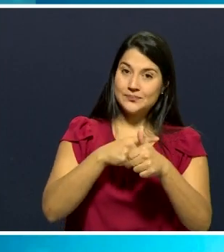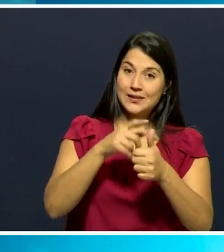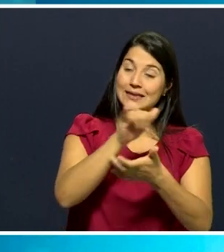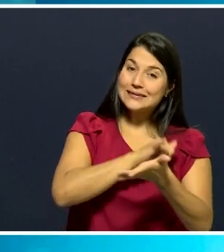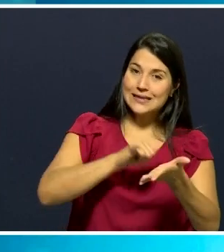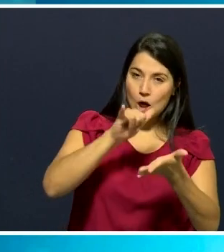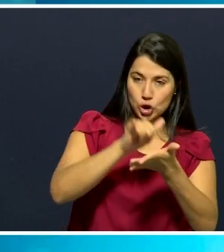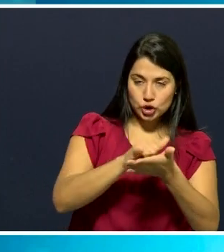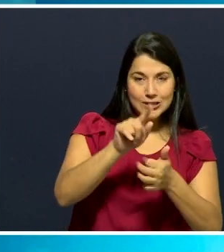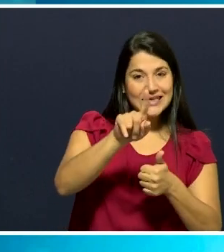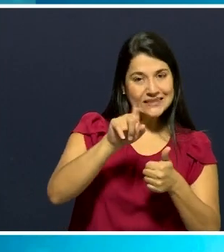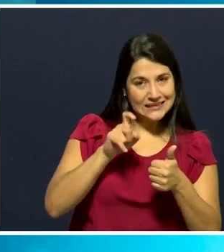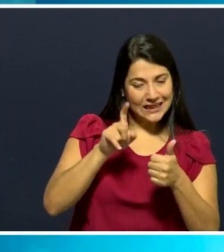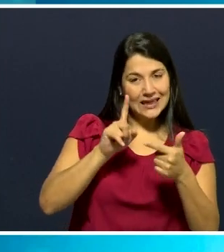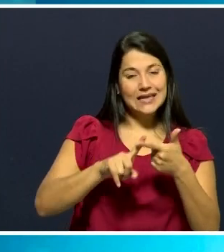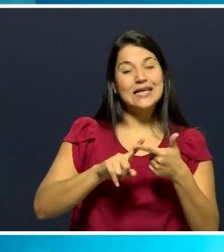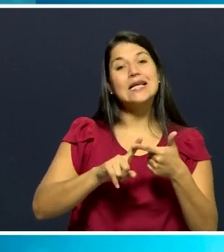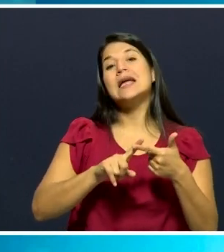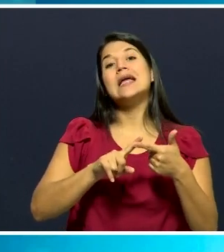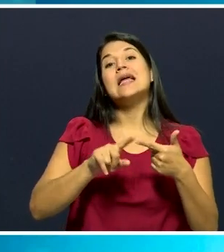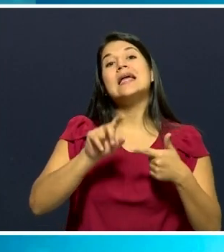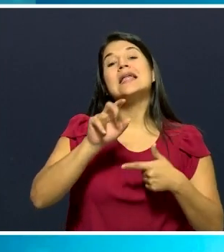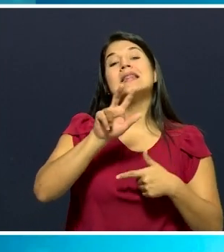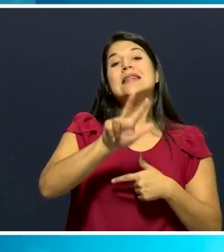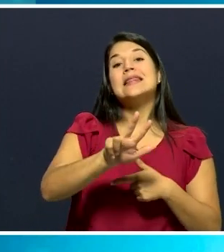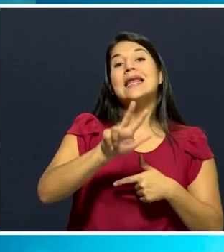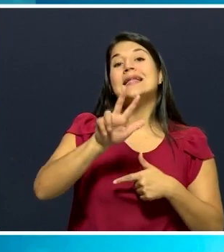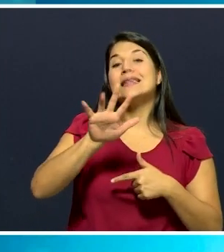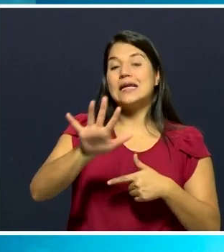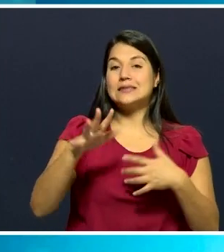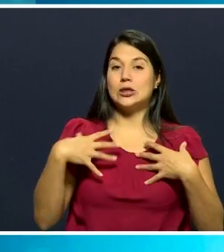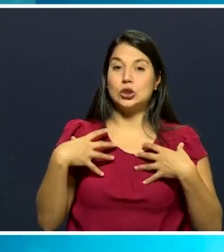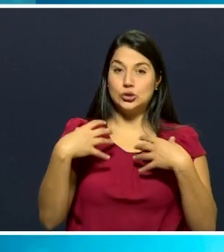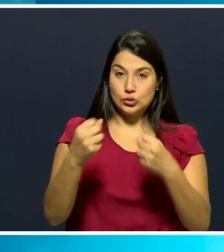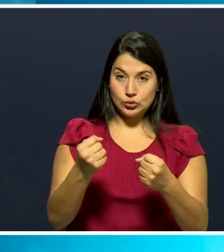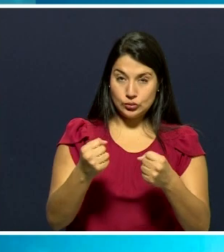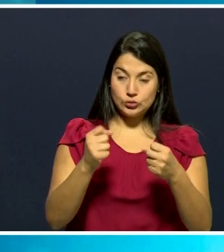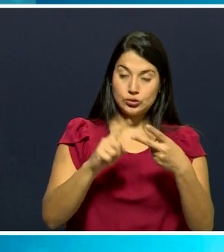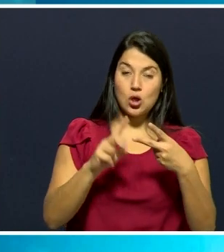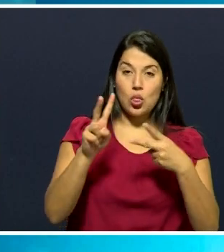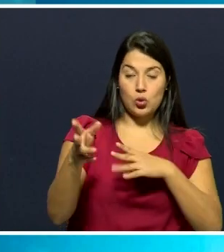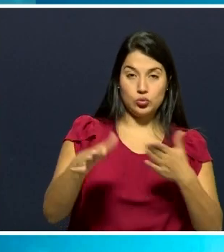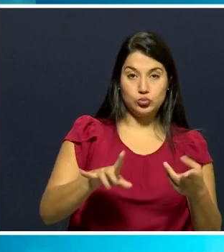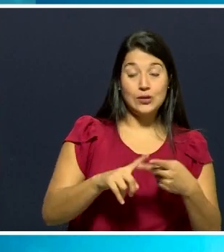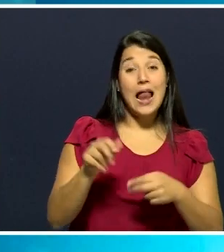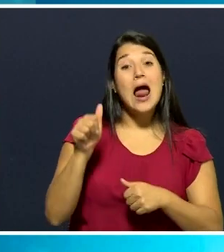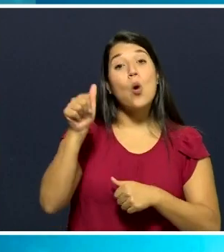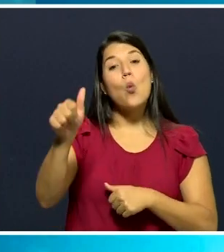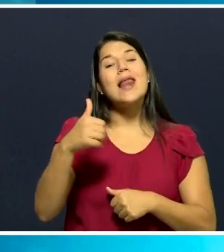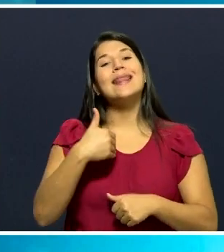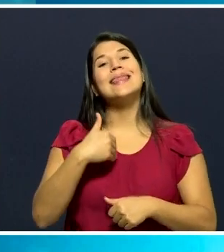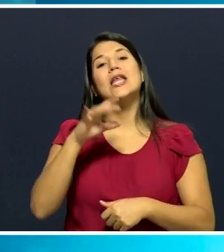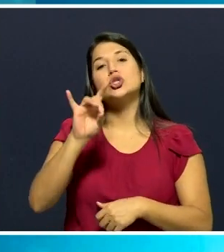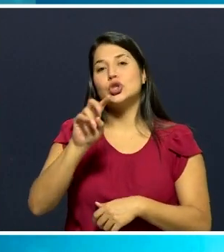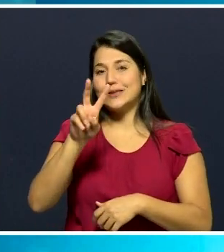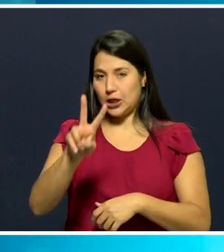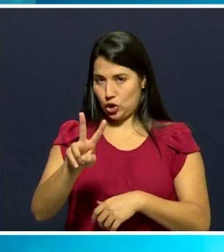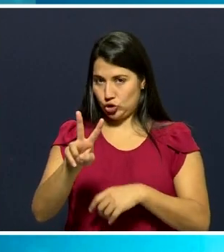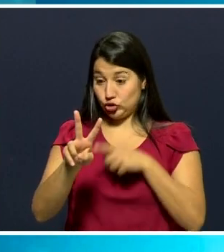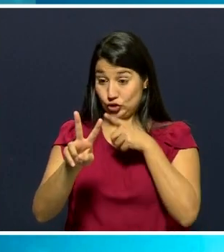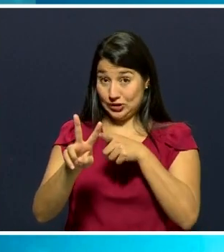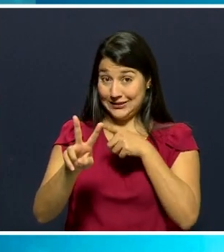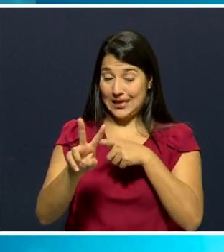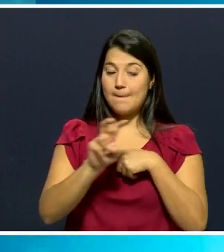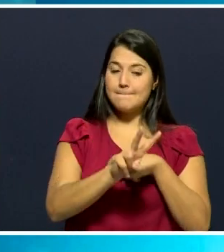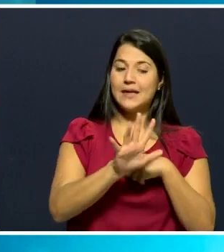100 casos, 35 recuperados, 2 fallecidos. Alajuela, 82 casos, 25